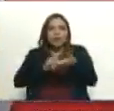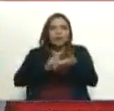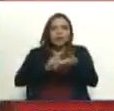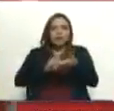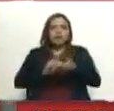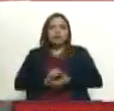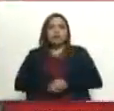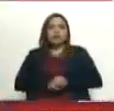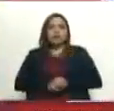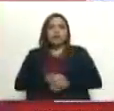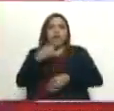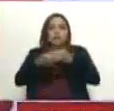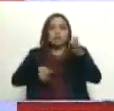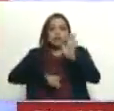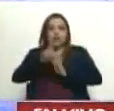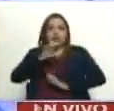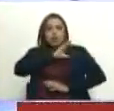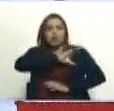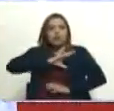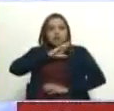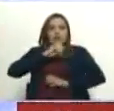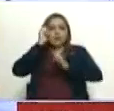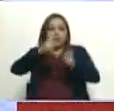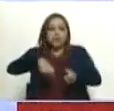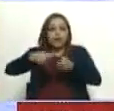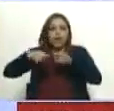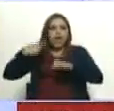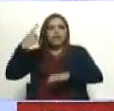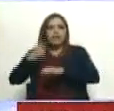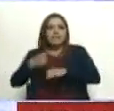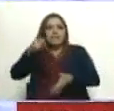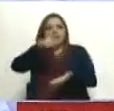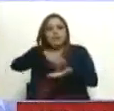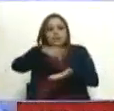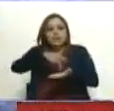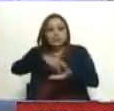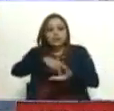los consejos de pescadores deben sumarse de manera